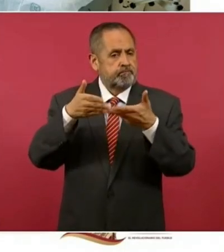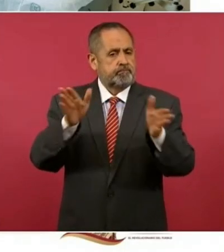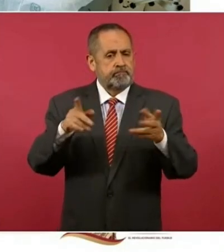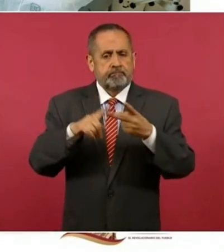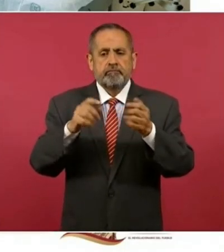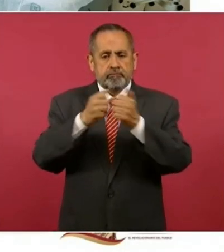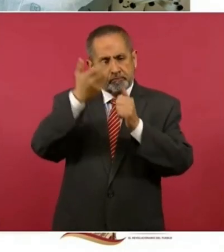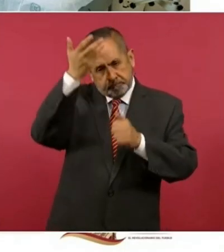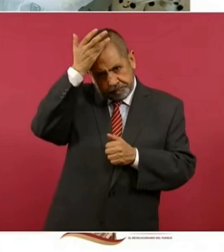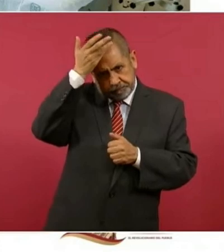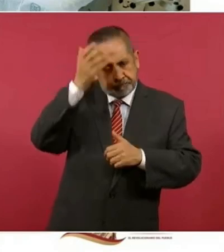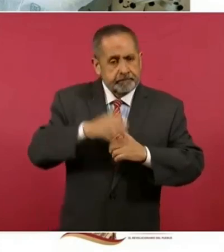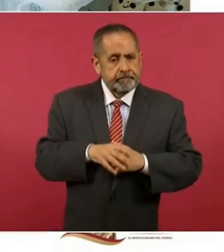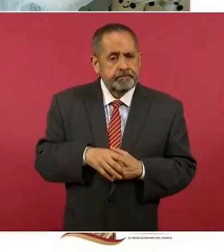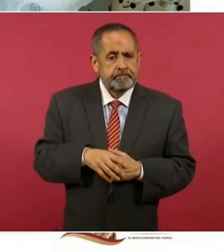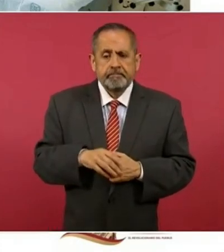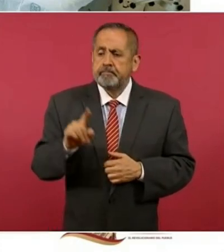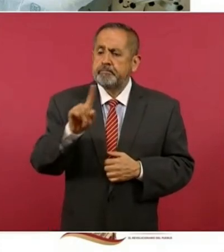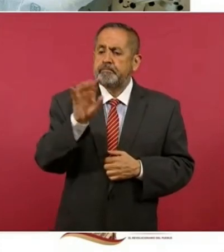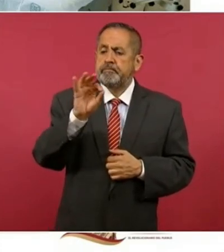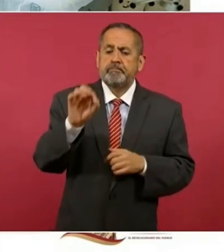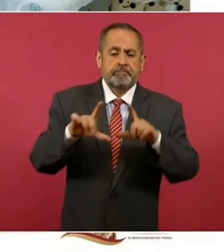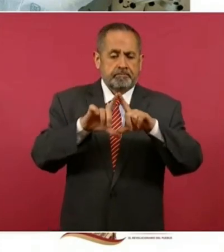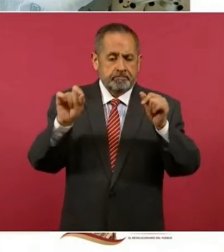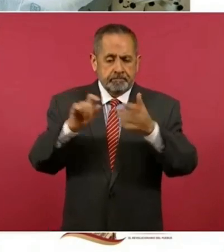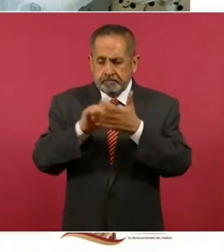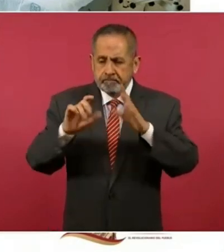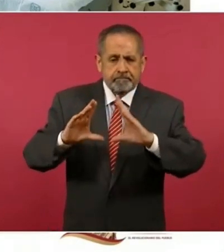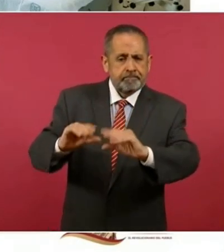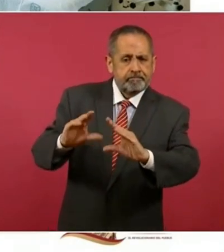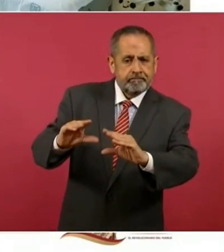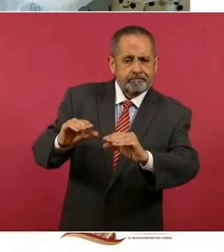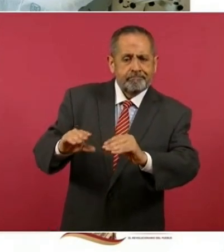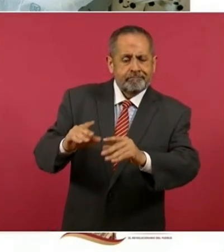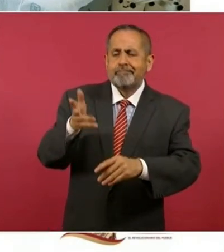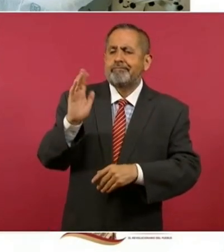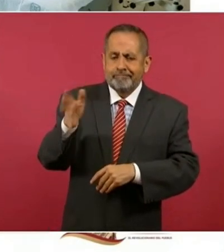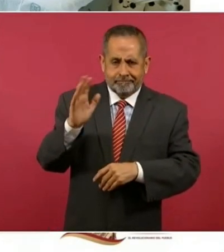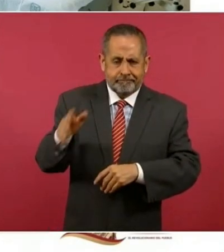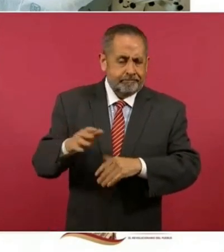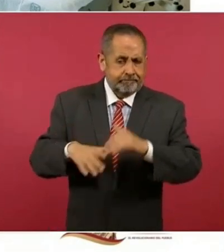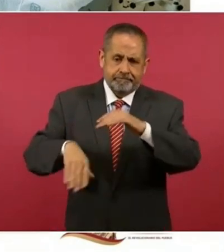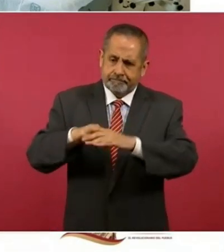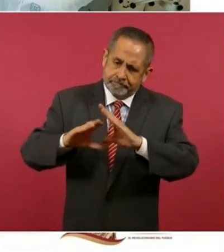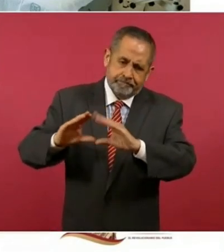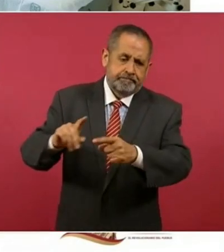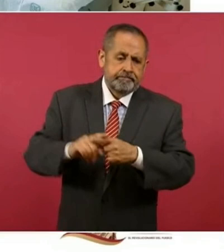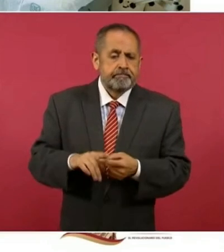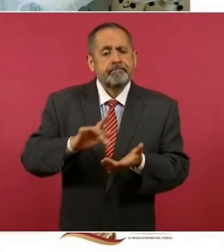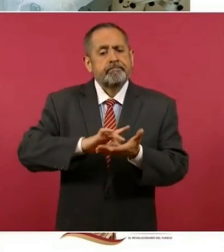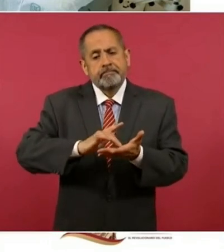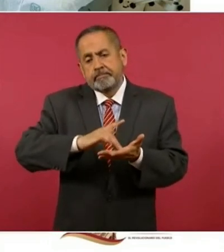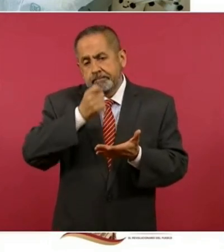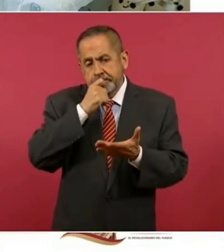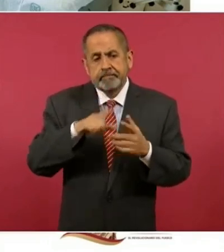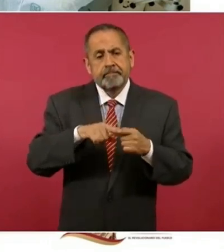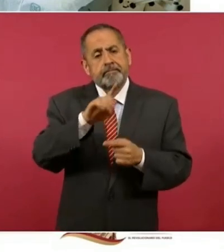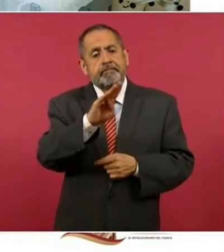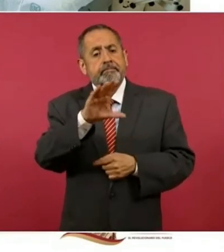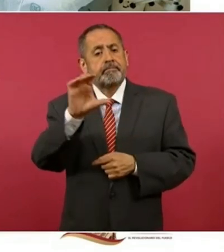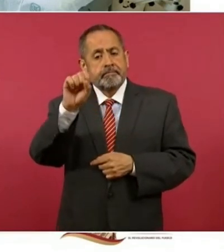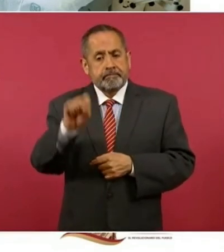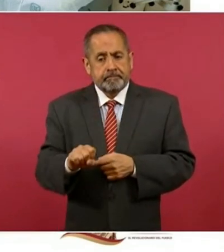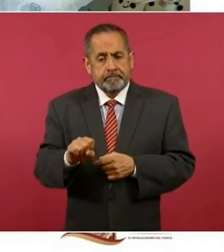enfermería. Estamos ya al 100% de la capacitación. El abasto de medicamentos en Baja California